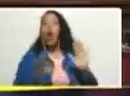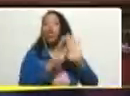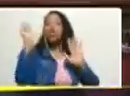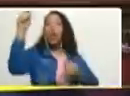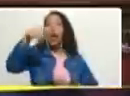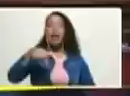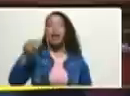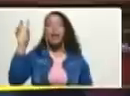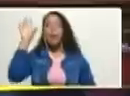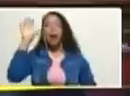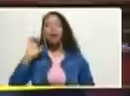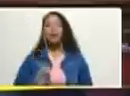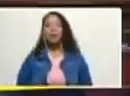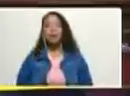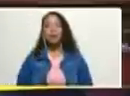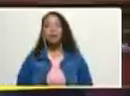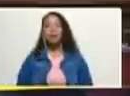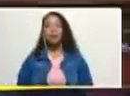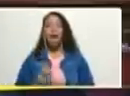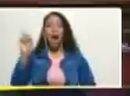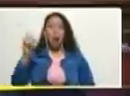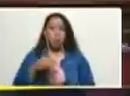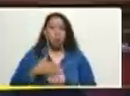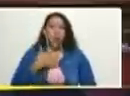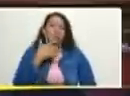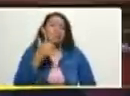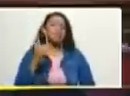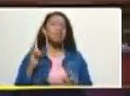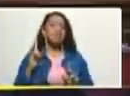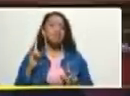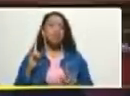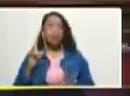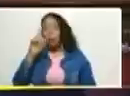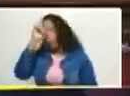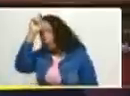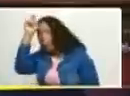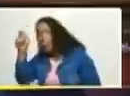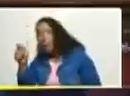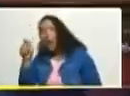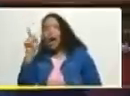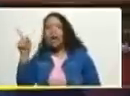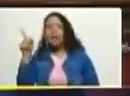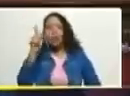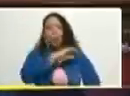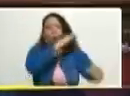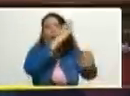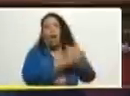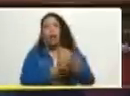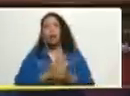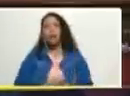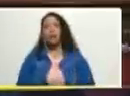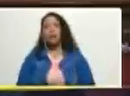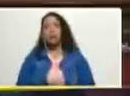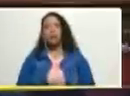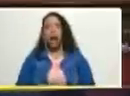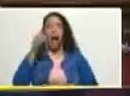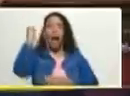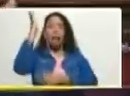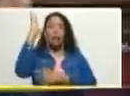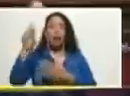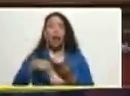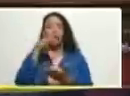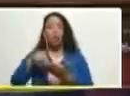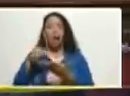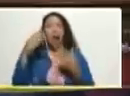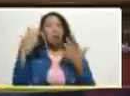país. Ellos podrán decir que le reconocen determinado poder a la Asamblea Nacional de